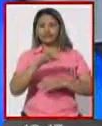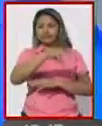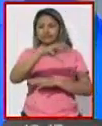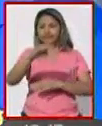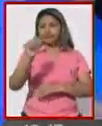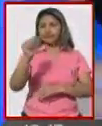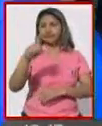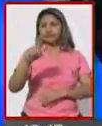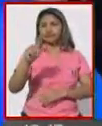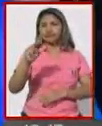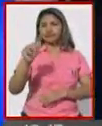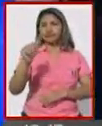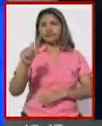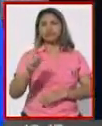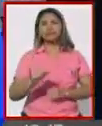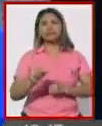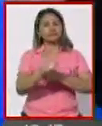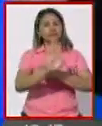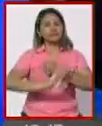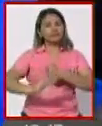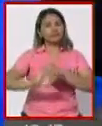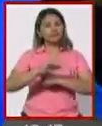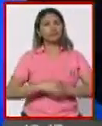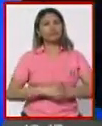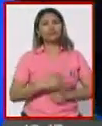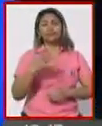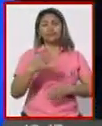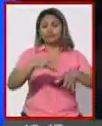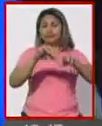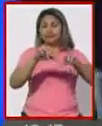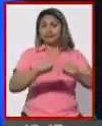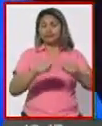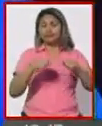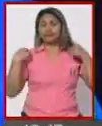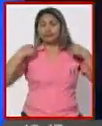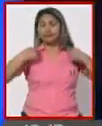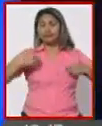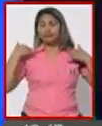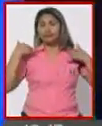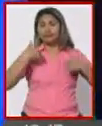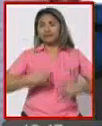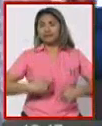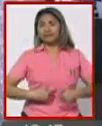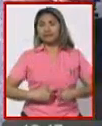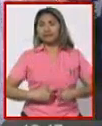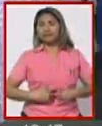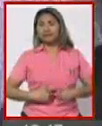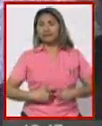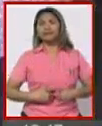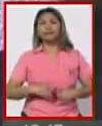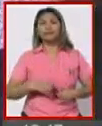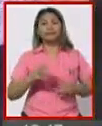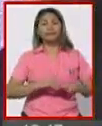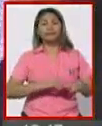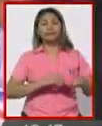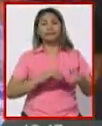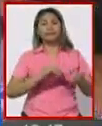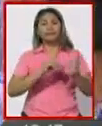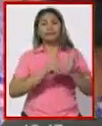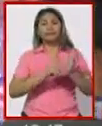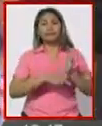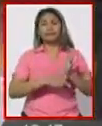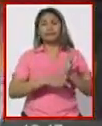Calama, defendiendo a los de Calama. Lo han quitado de su chaleco de una de las asociaciones de 23 de marzo y lo han golpeado desde